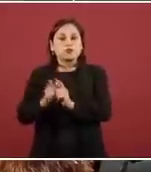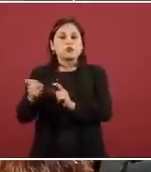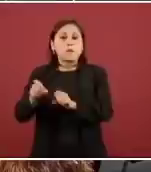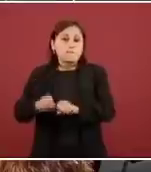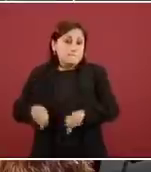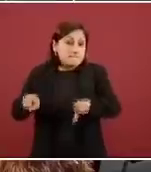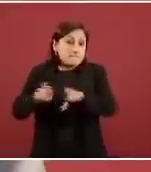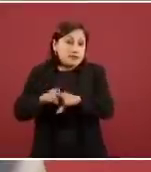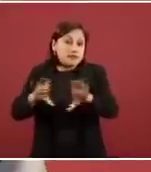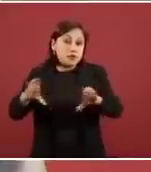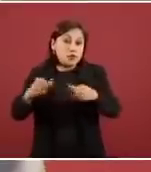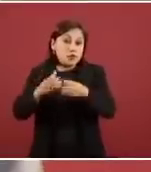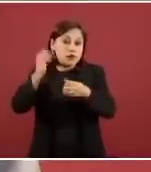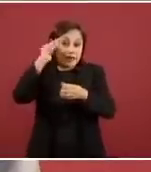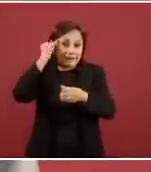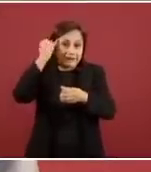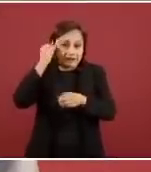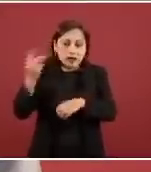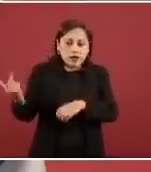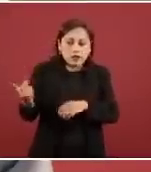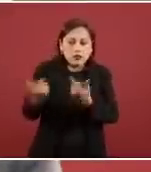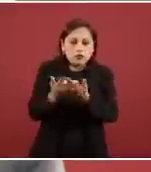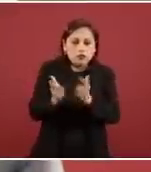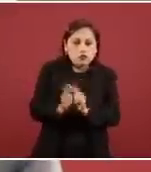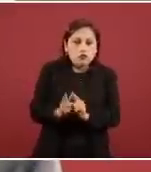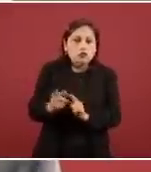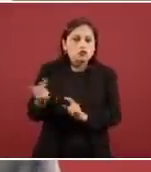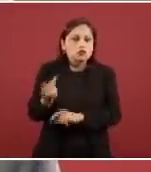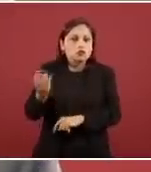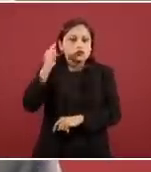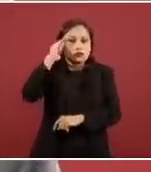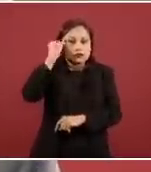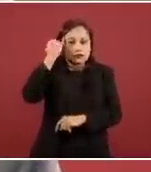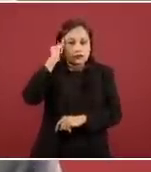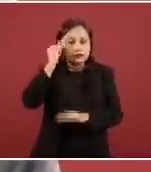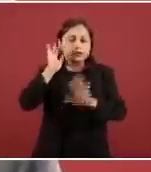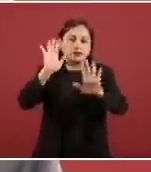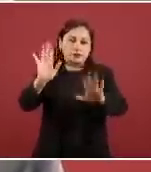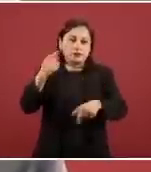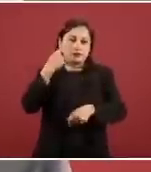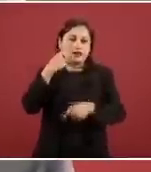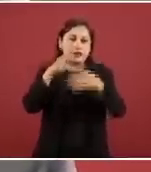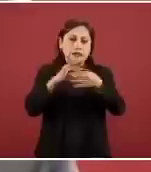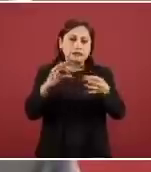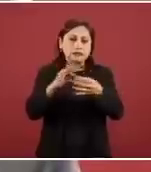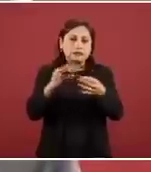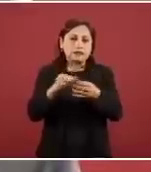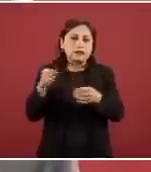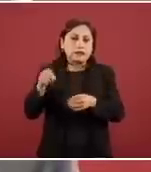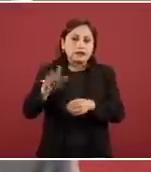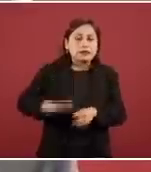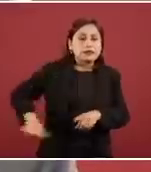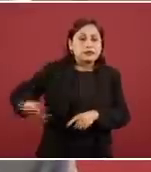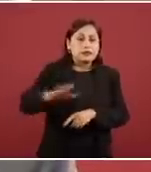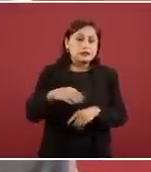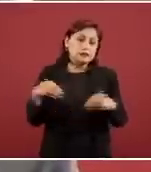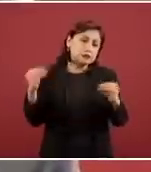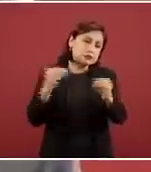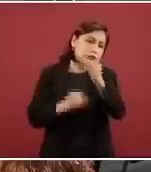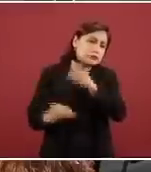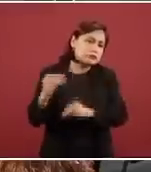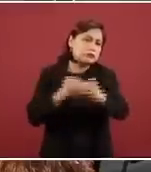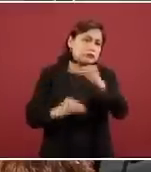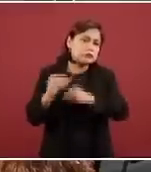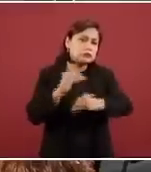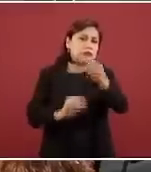indígenas. Sí. Sí, o sea, tener todos los elementos, son conflictos, ¿sí?, Créanme que los